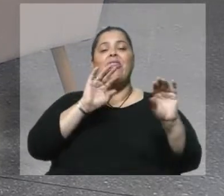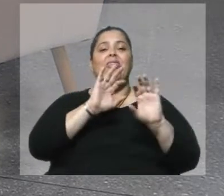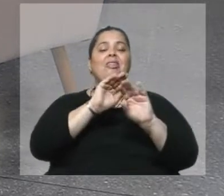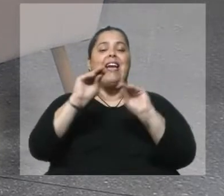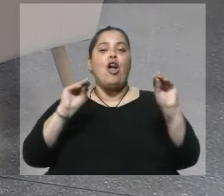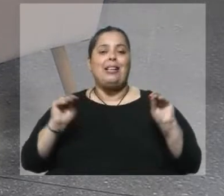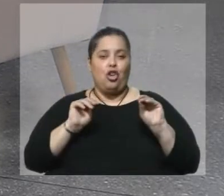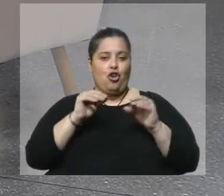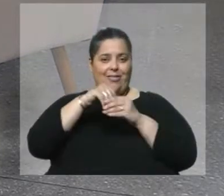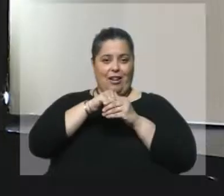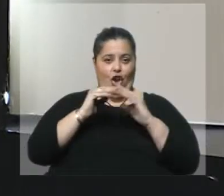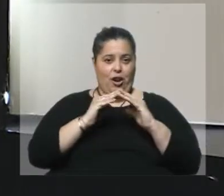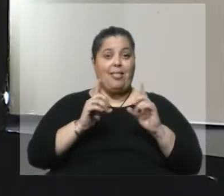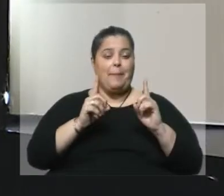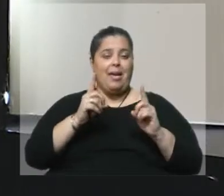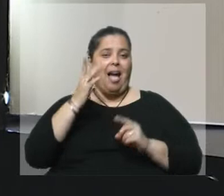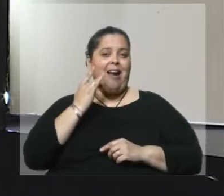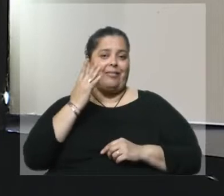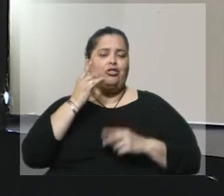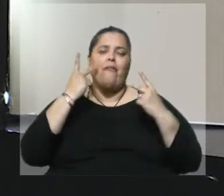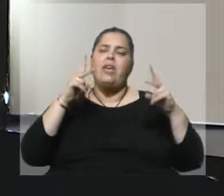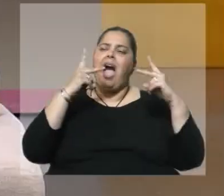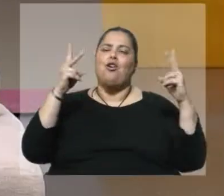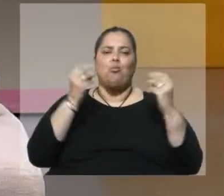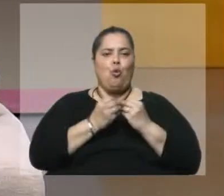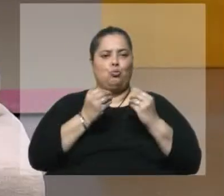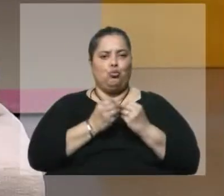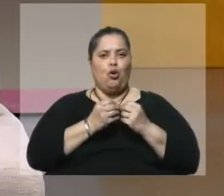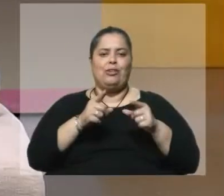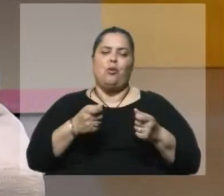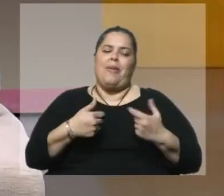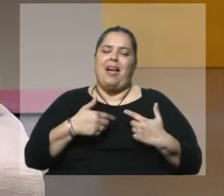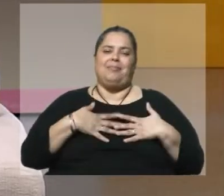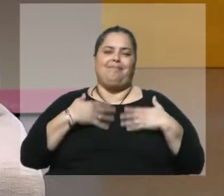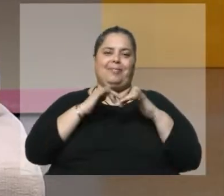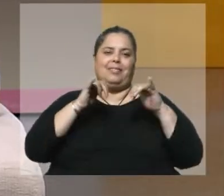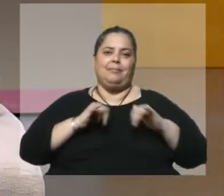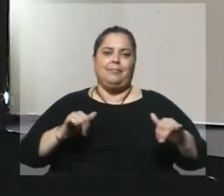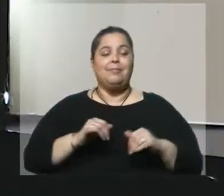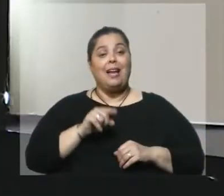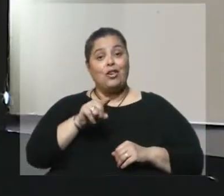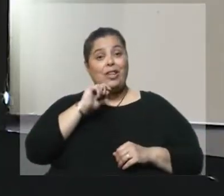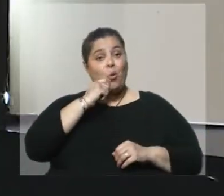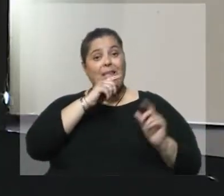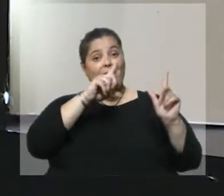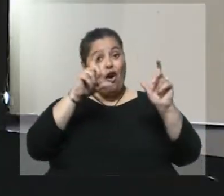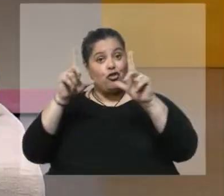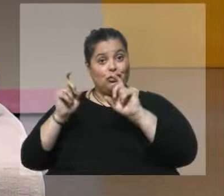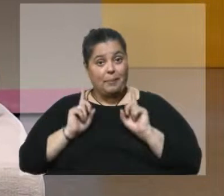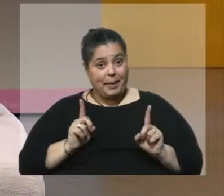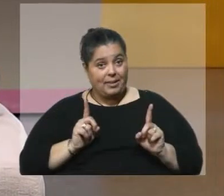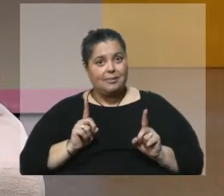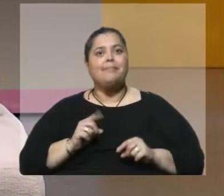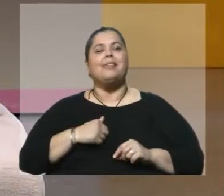Hay algunas hermosas. Viajo mucho. Sí. Que eso me hace muy bien. Y te gusta sacar fotografías también. Sí,